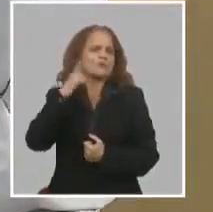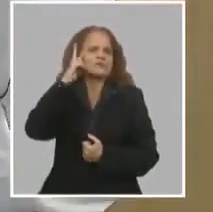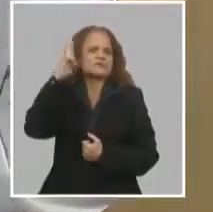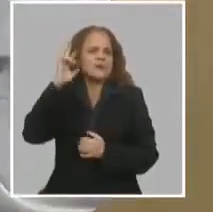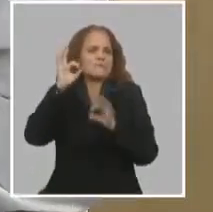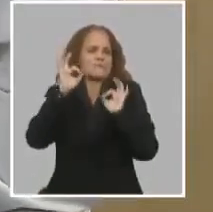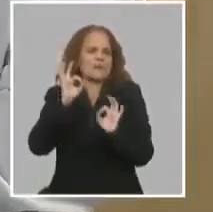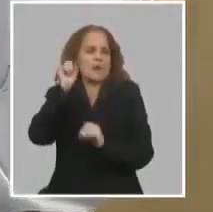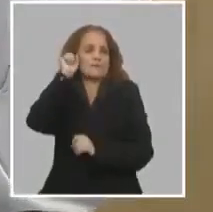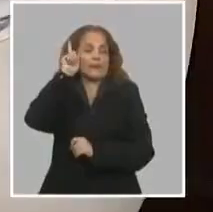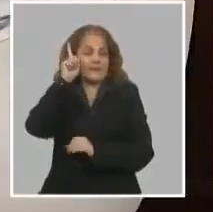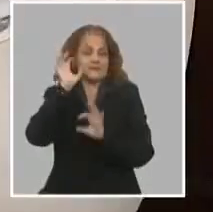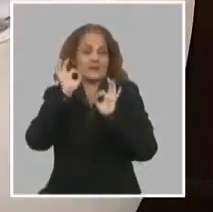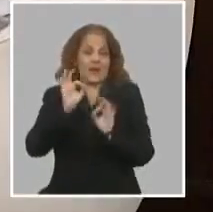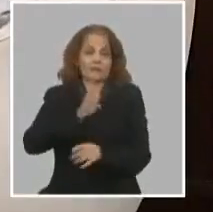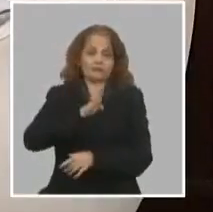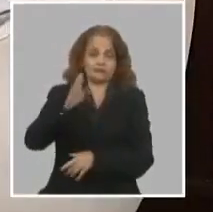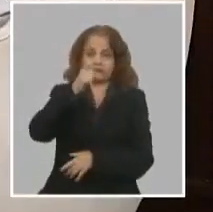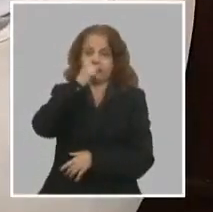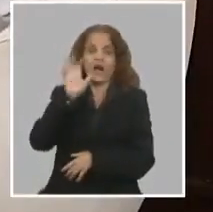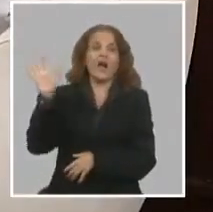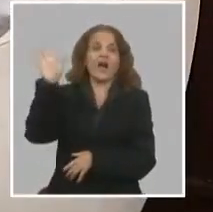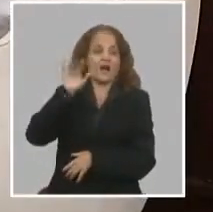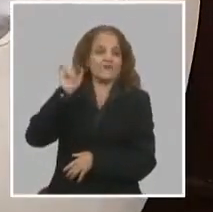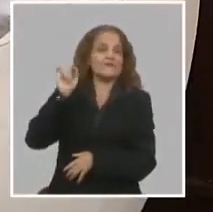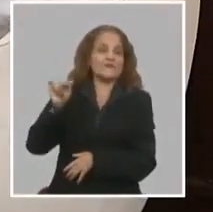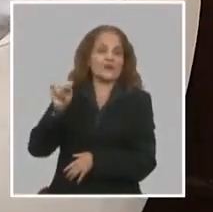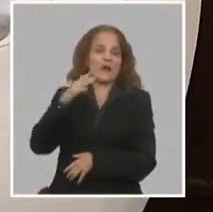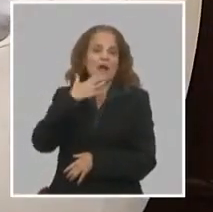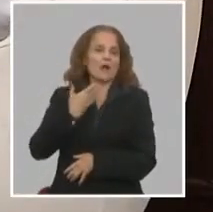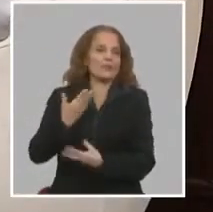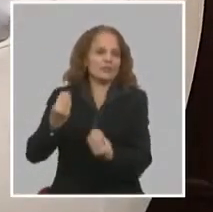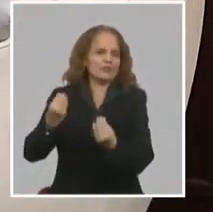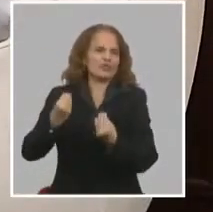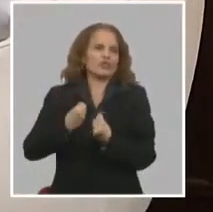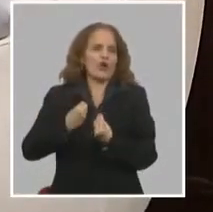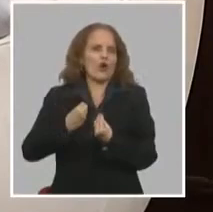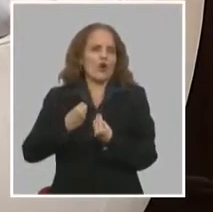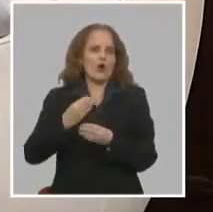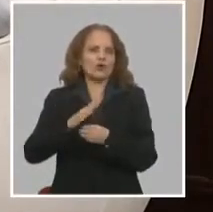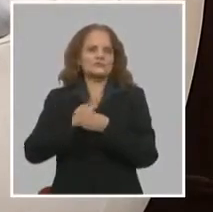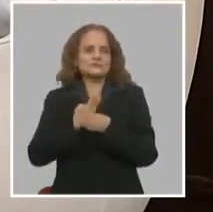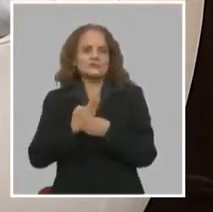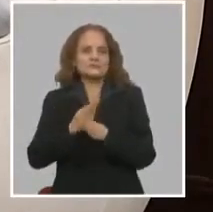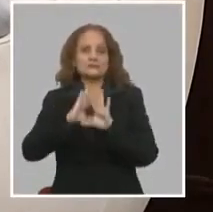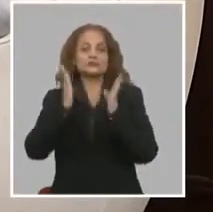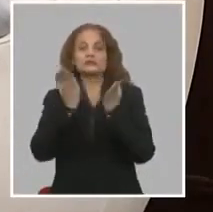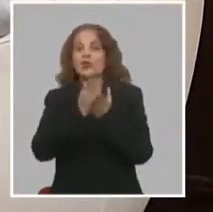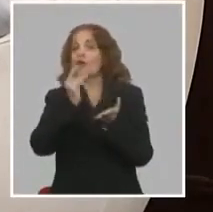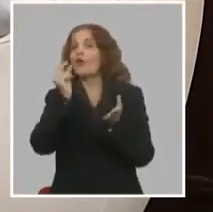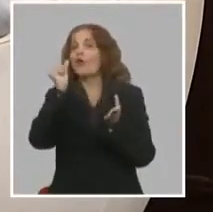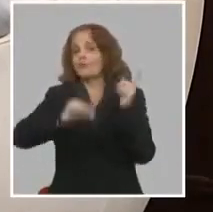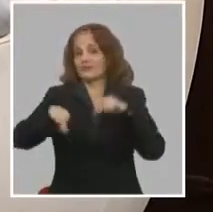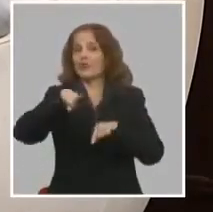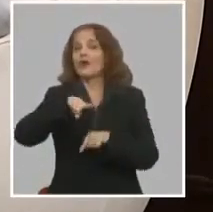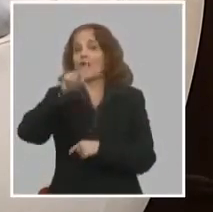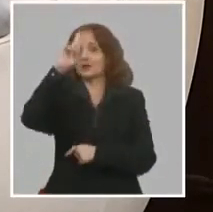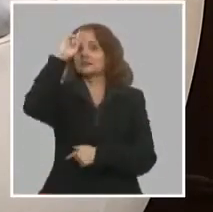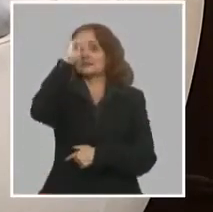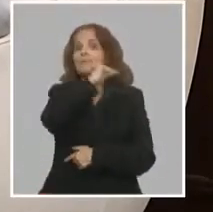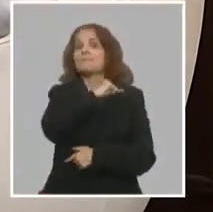recuerda esa experiencia, doctor? ¿Qué significó para todos esos profesionales de la salud? Creo que la COVID es